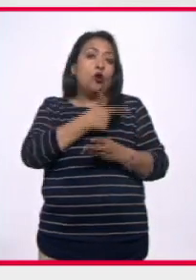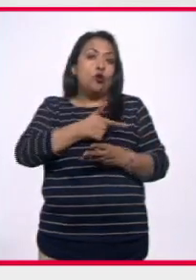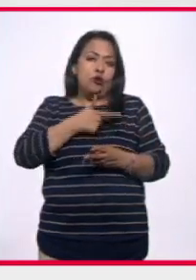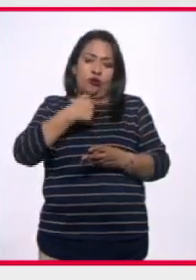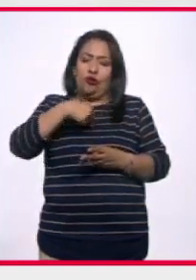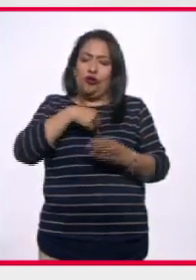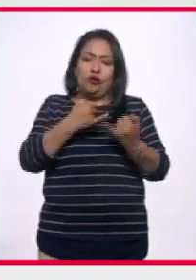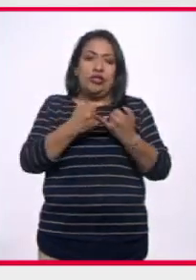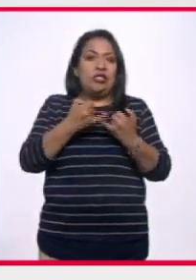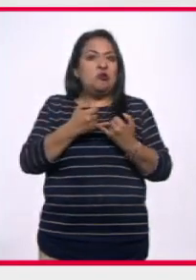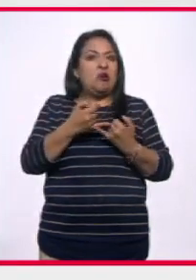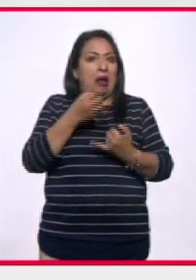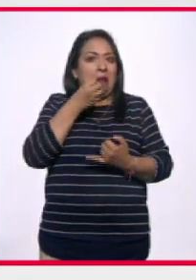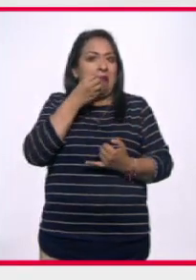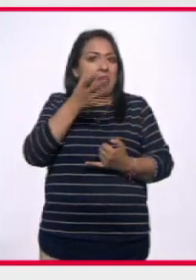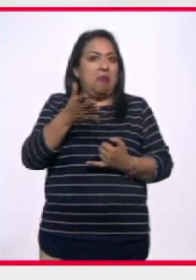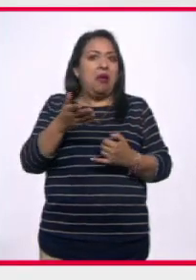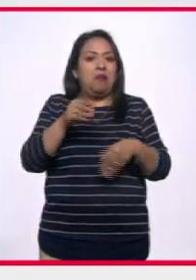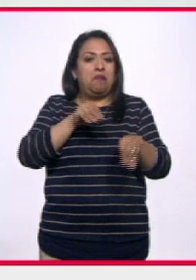nosotros lo estamos disfrutando